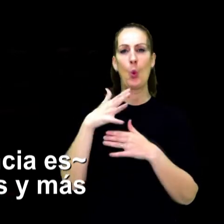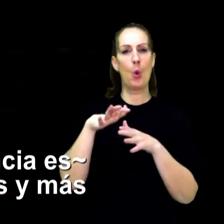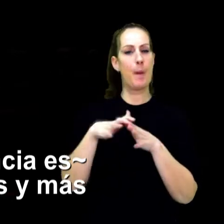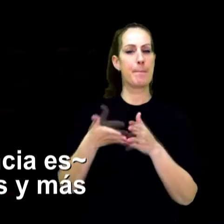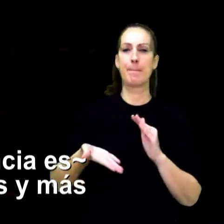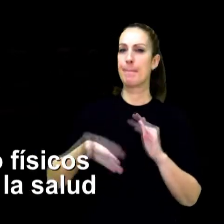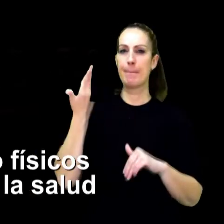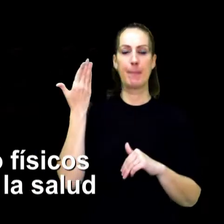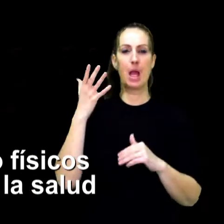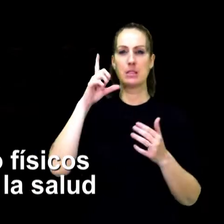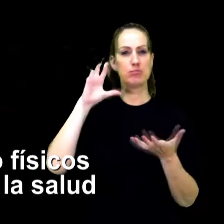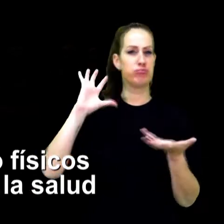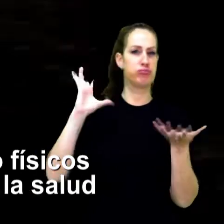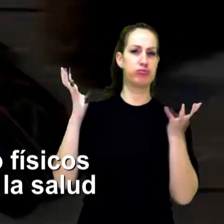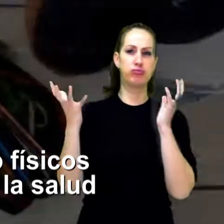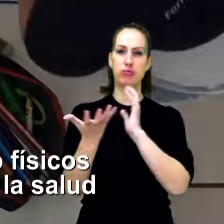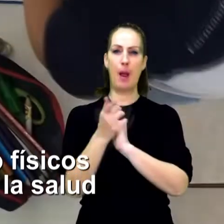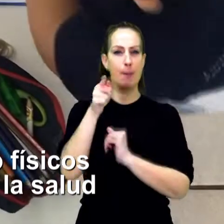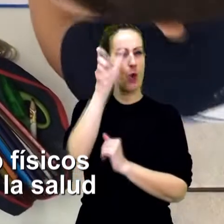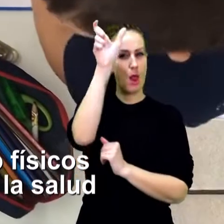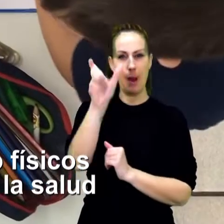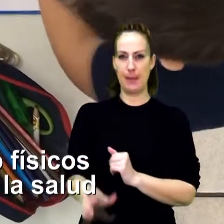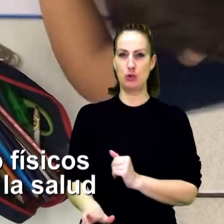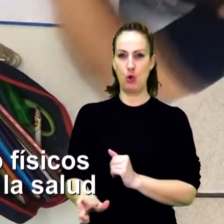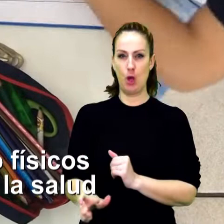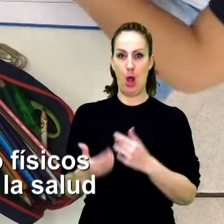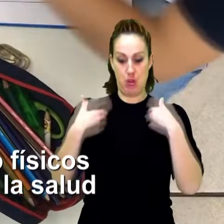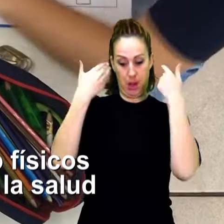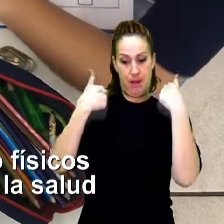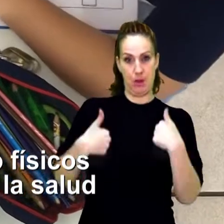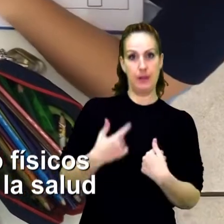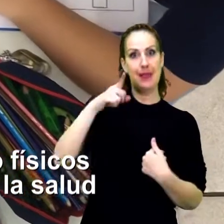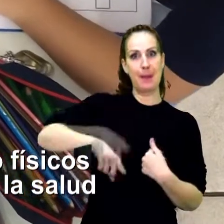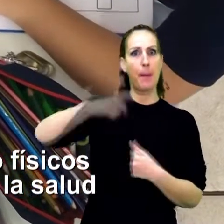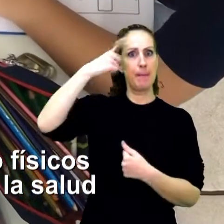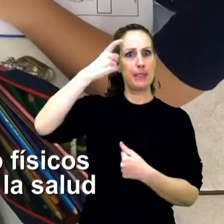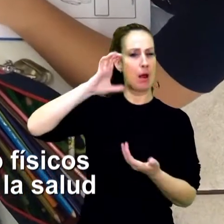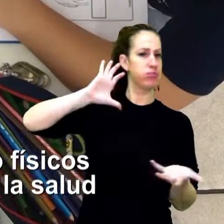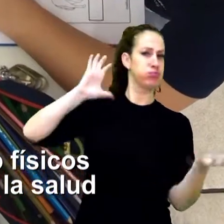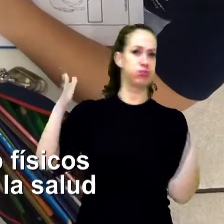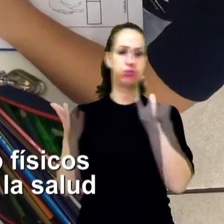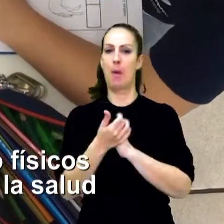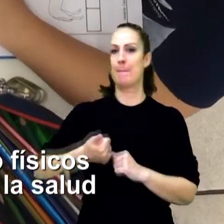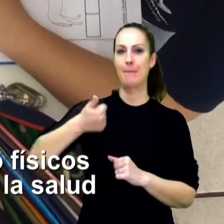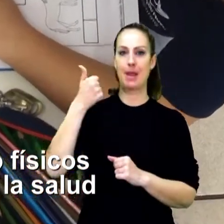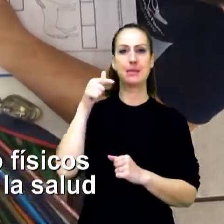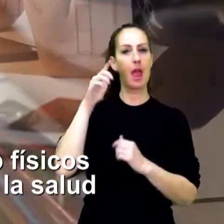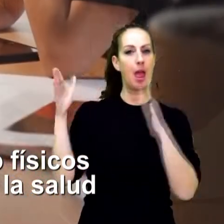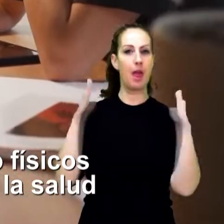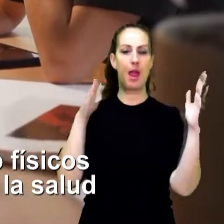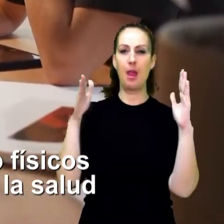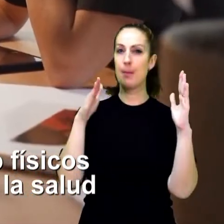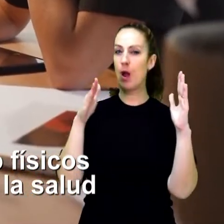los mayores y más importantes cambios en el individuo, tanto físicos como mentales. Es un periodo